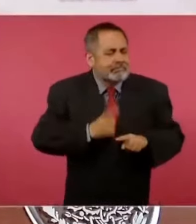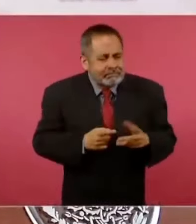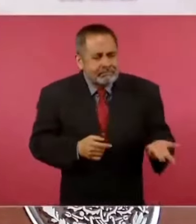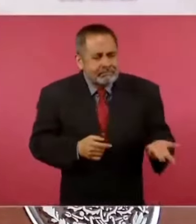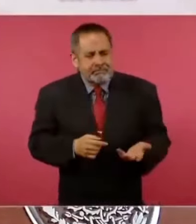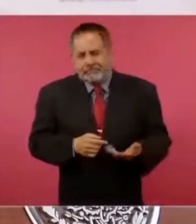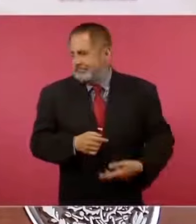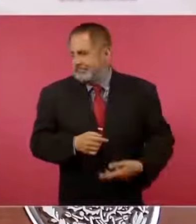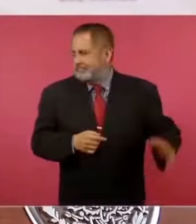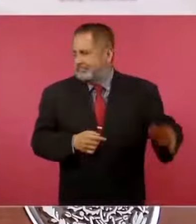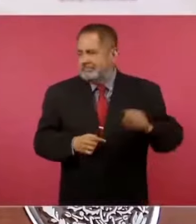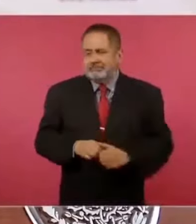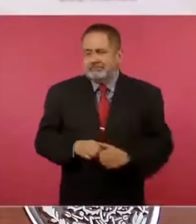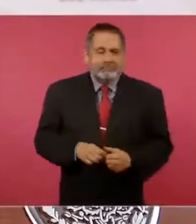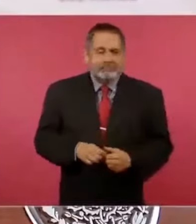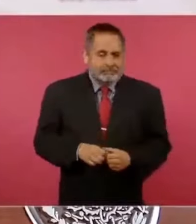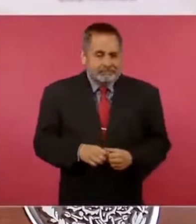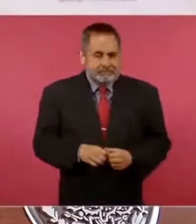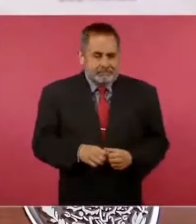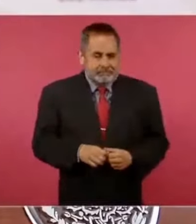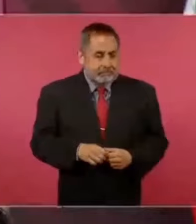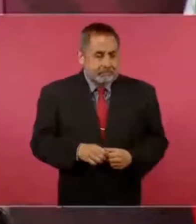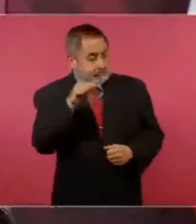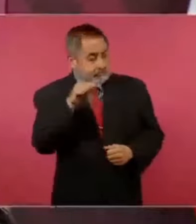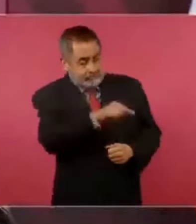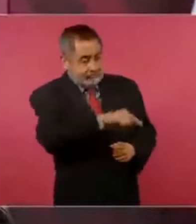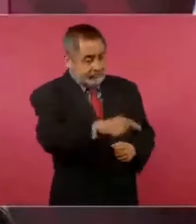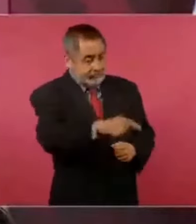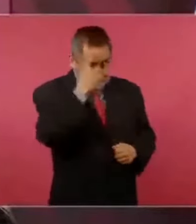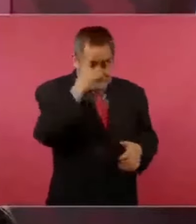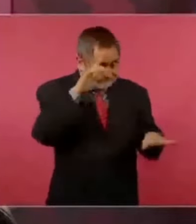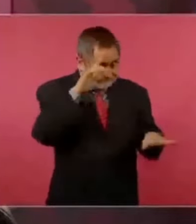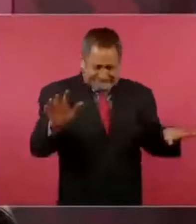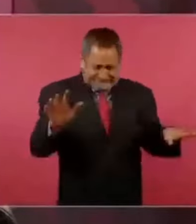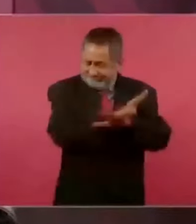No, si esto tiene que llevar a una revisión profunda,